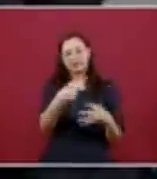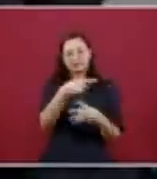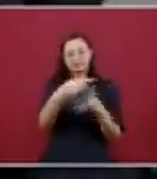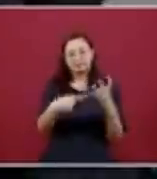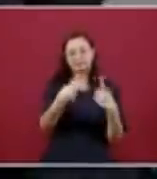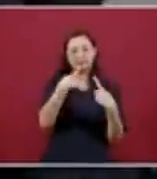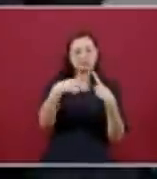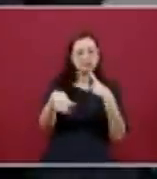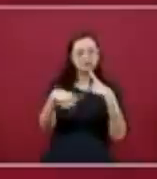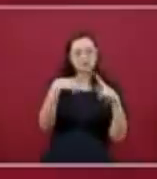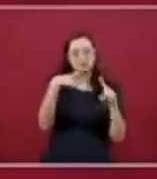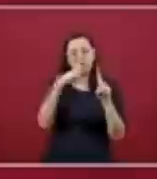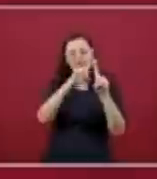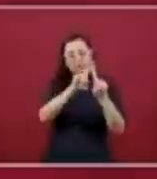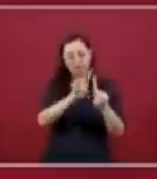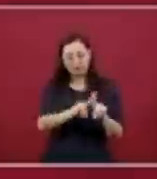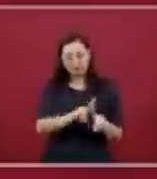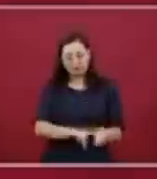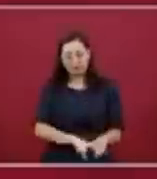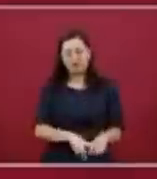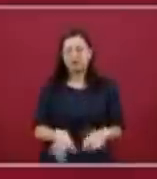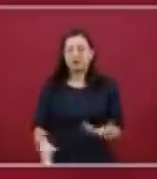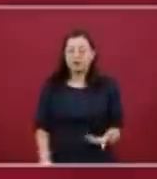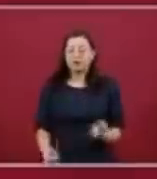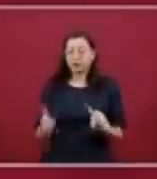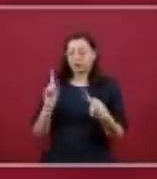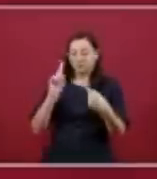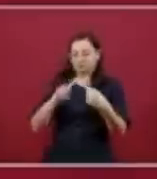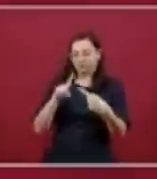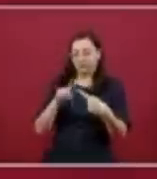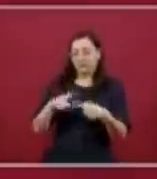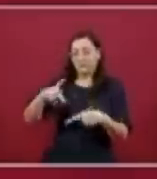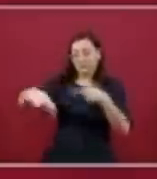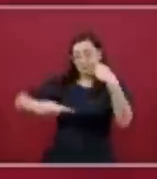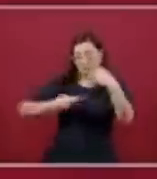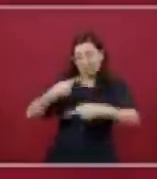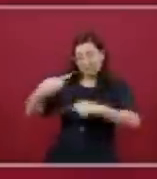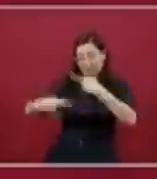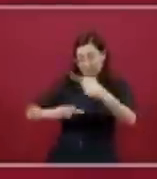Acerca de tu primer pregunta, no tenemos nosotros denuncias